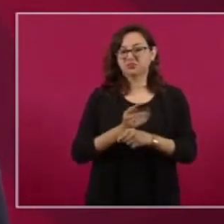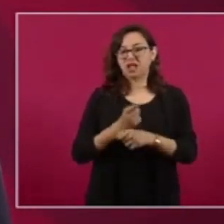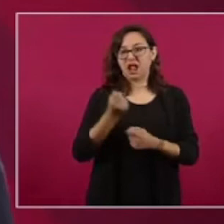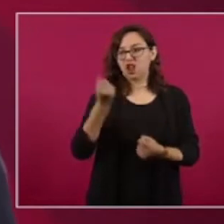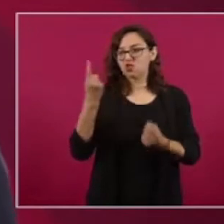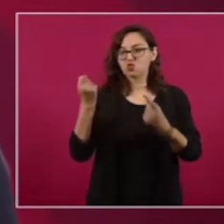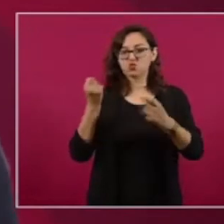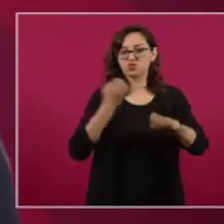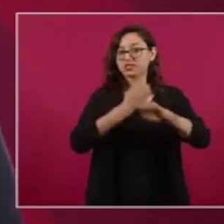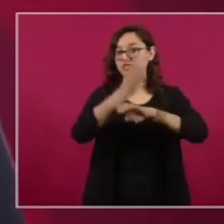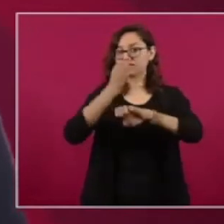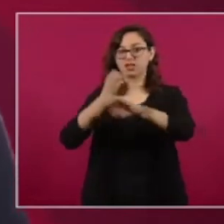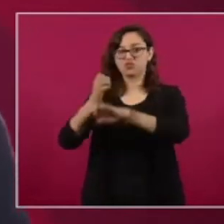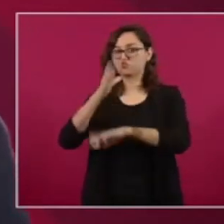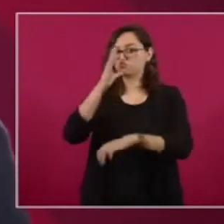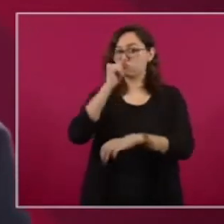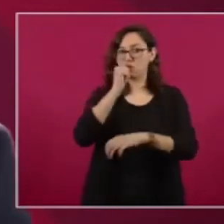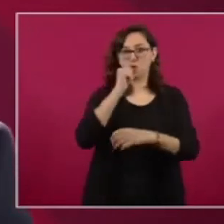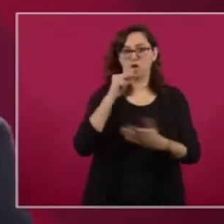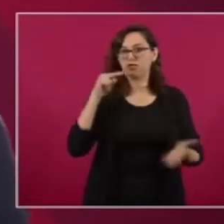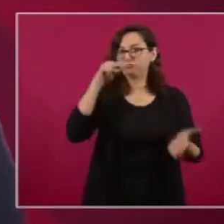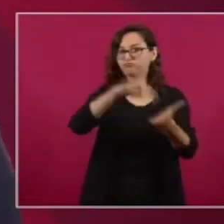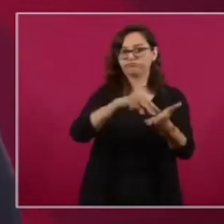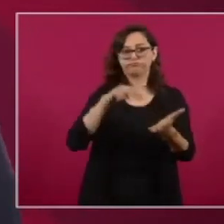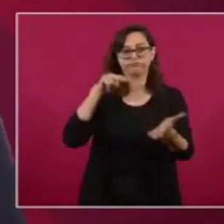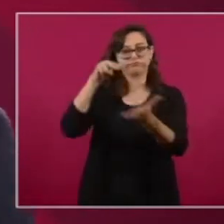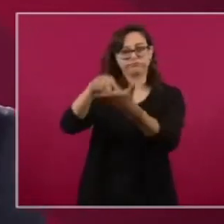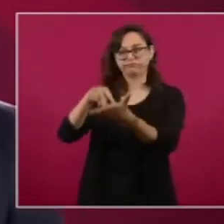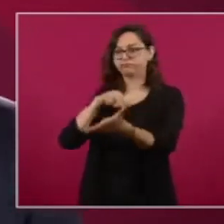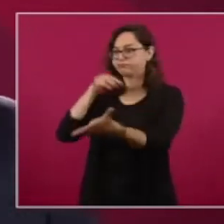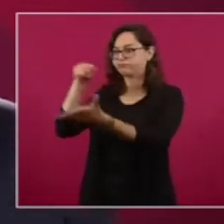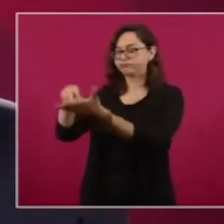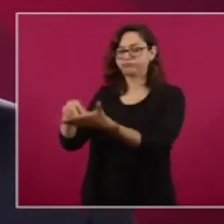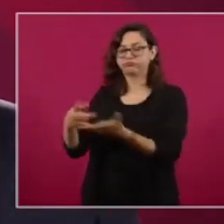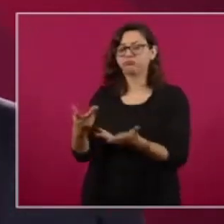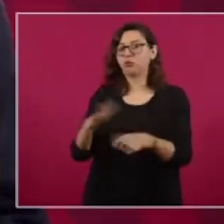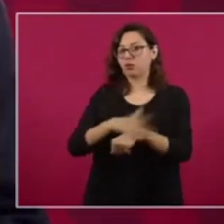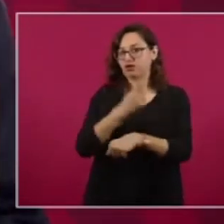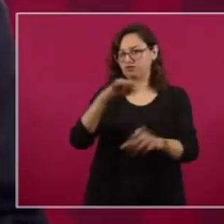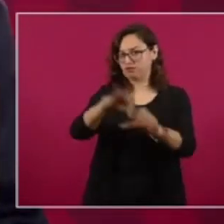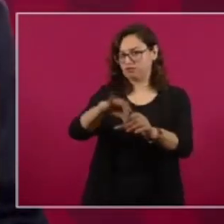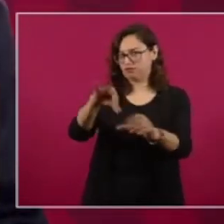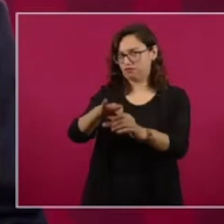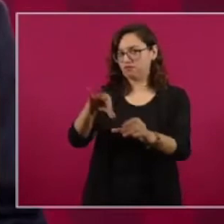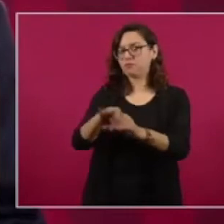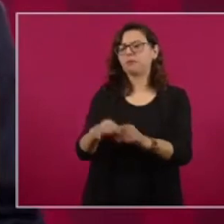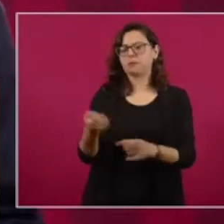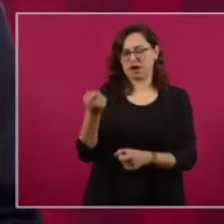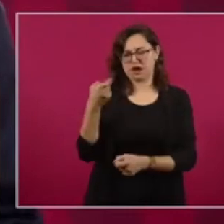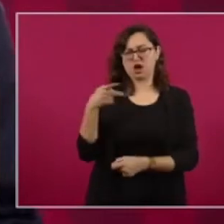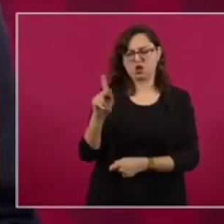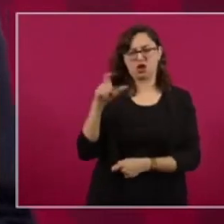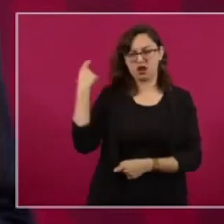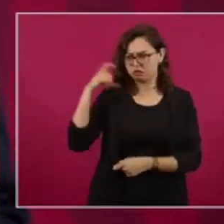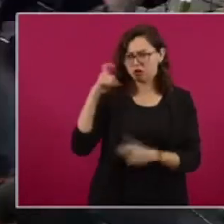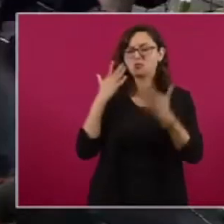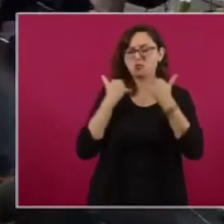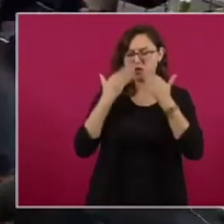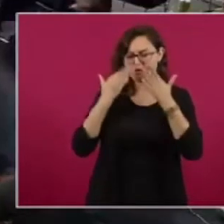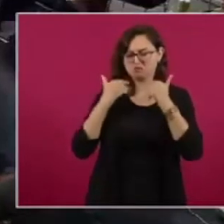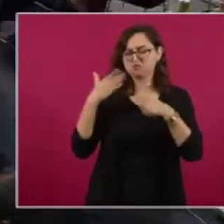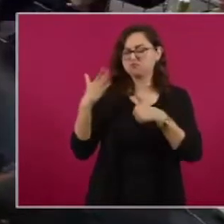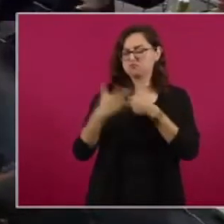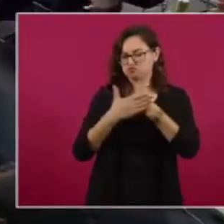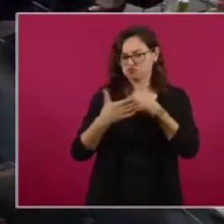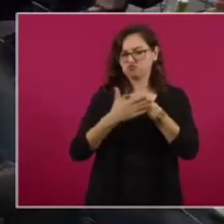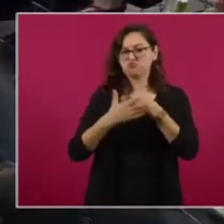estar en supervisión, donde hay elecciones, ahí no tenemos, pero en Querétaro no hay. No. Entonces sí vamos a estar. Dale. Gracias, señor presidente. Sí.